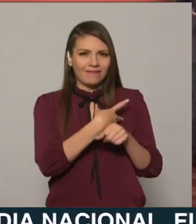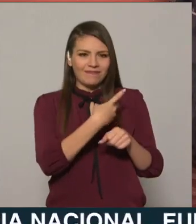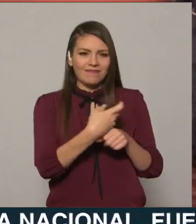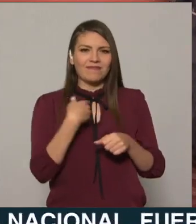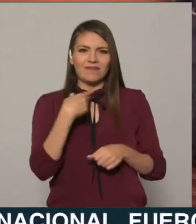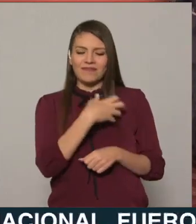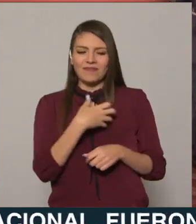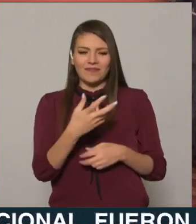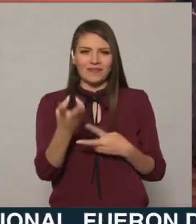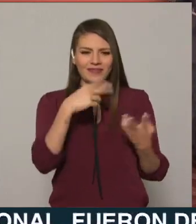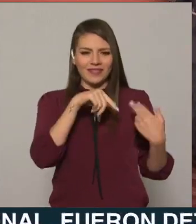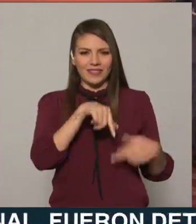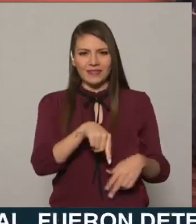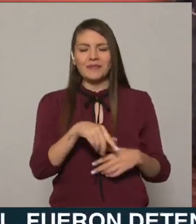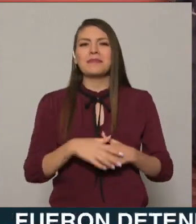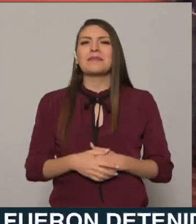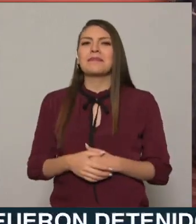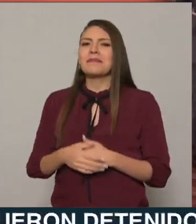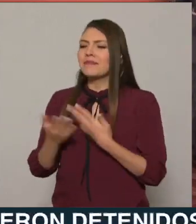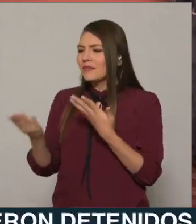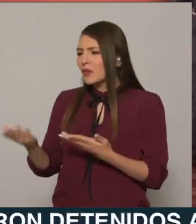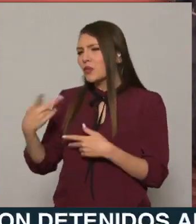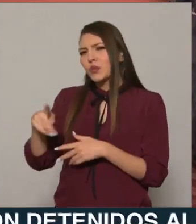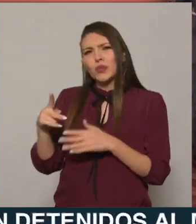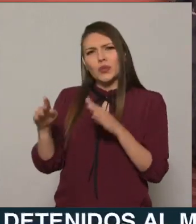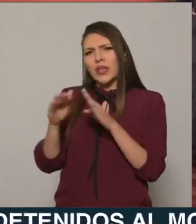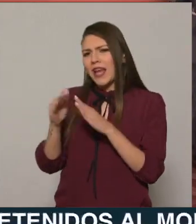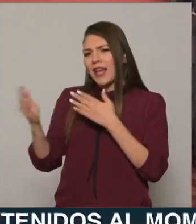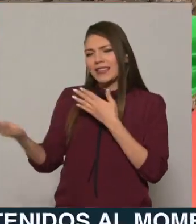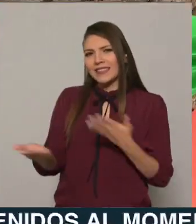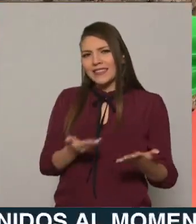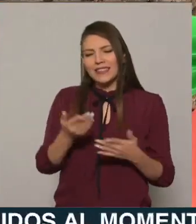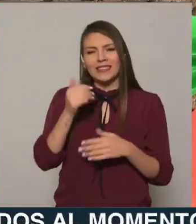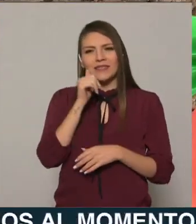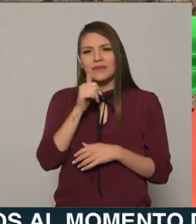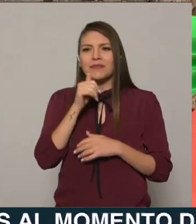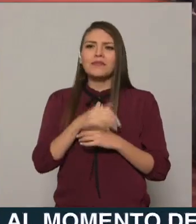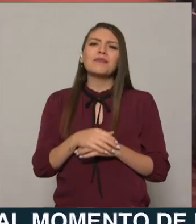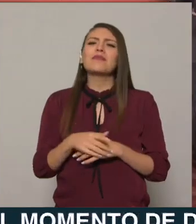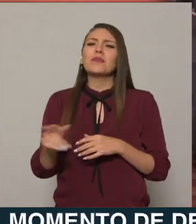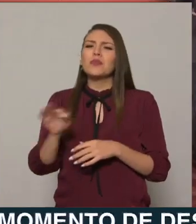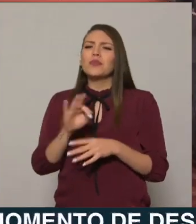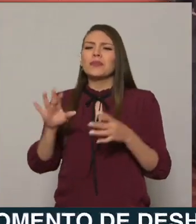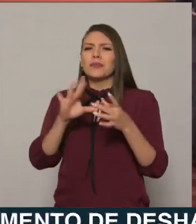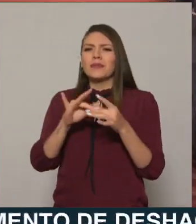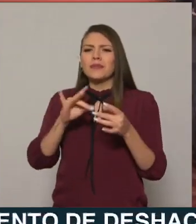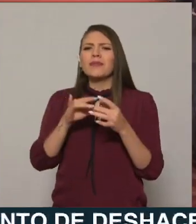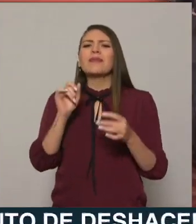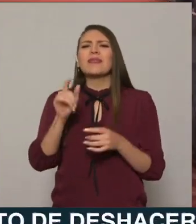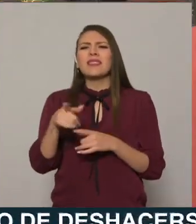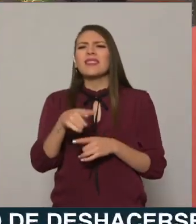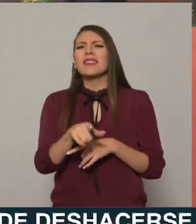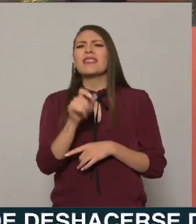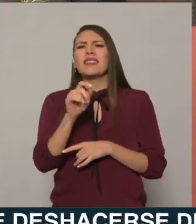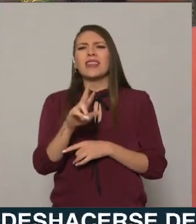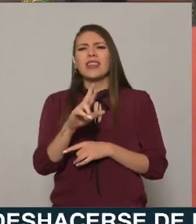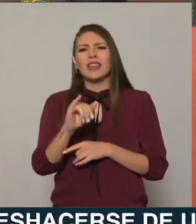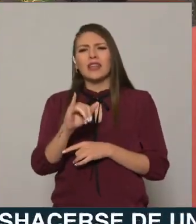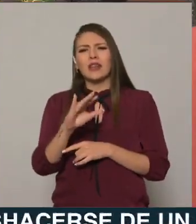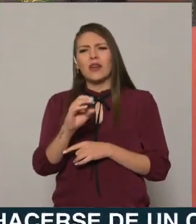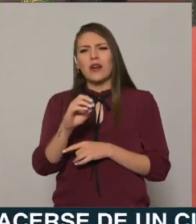al contrario, muchas gracias por venir. Esta es tu casa, es tu familia. Quiero que me platiques un poquito de Ricorda Films. Ricorda Films, de donde